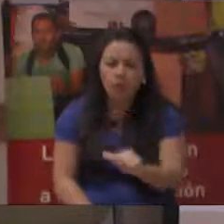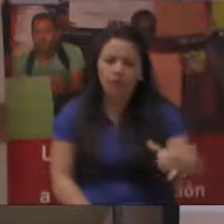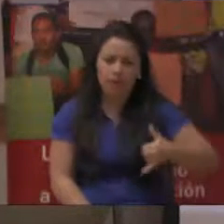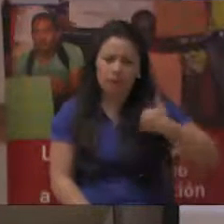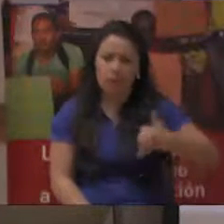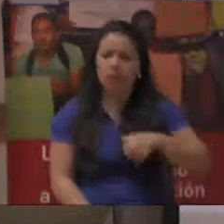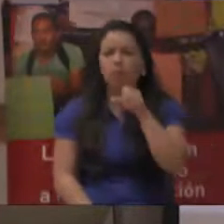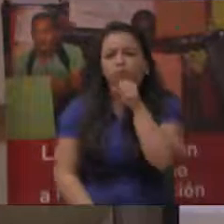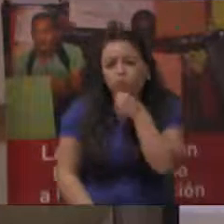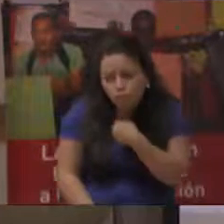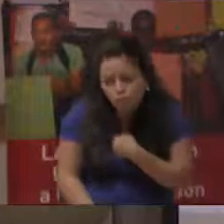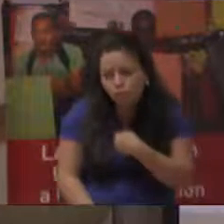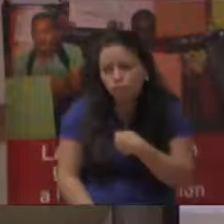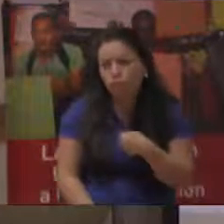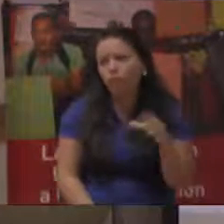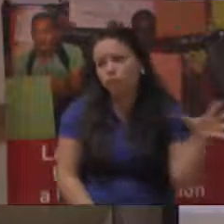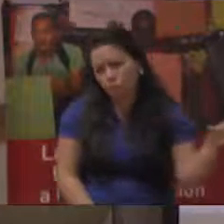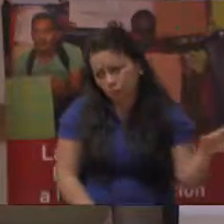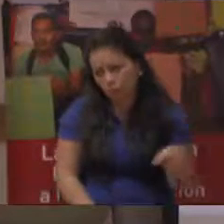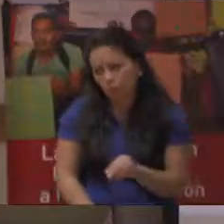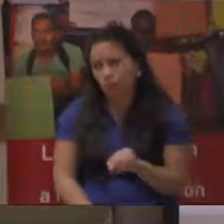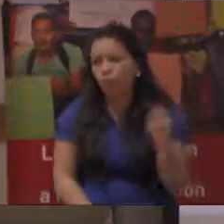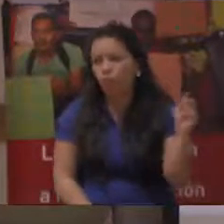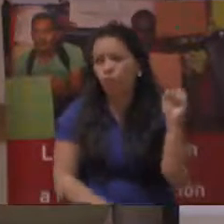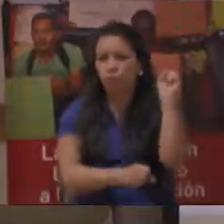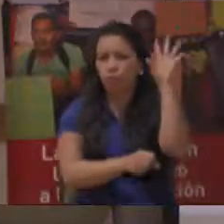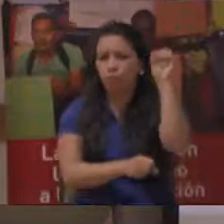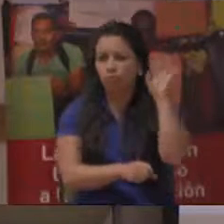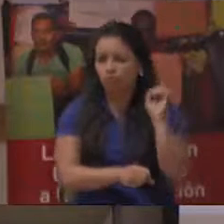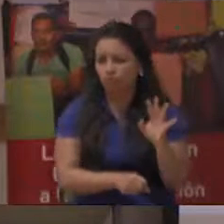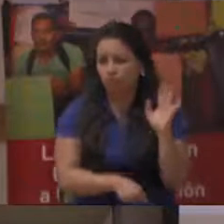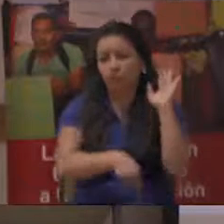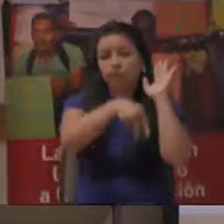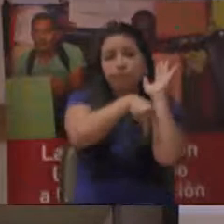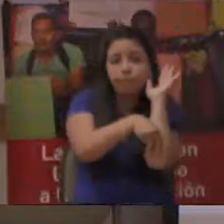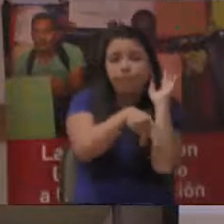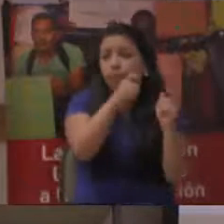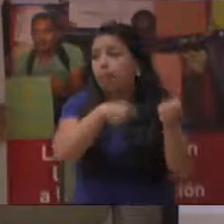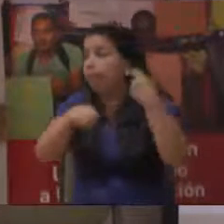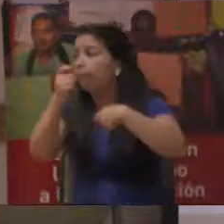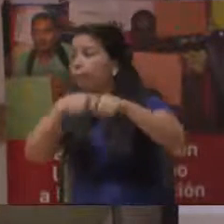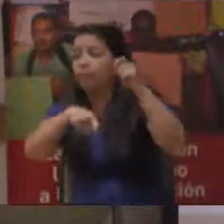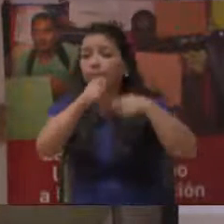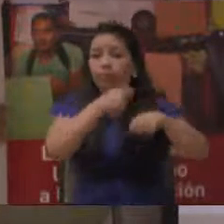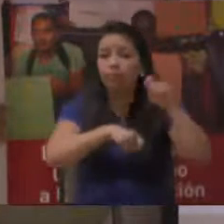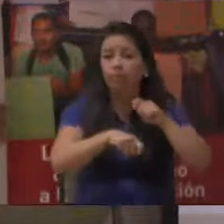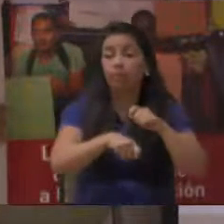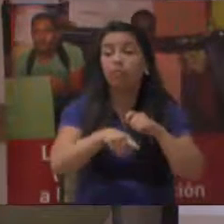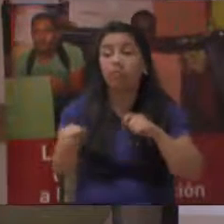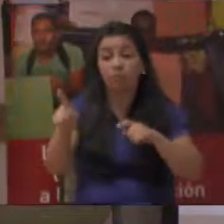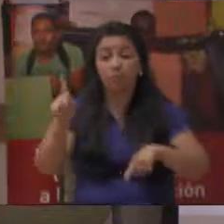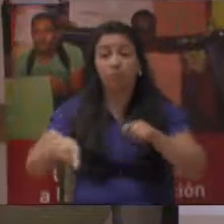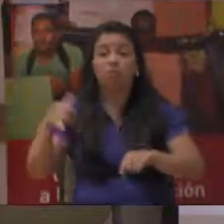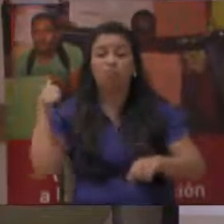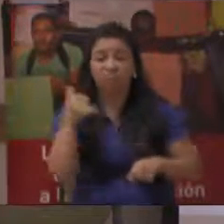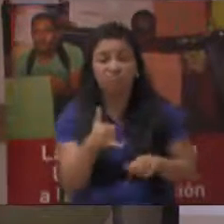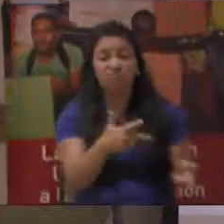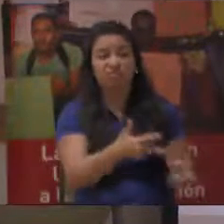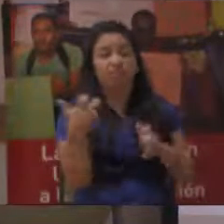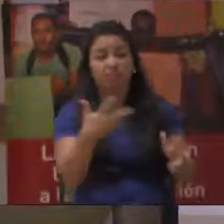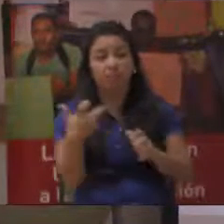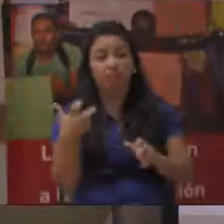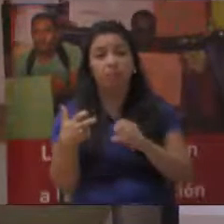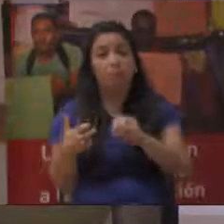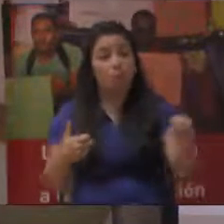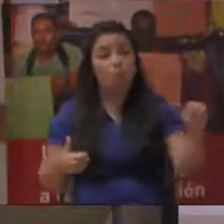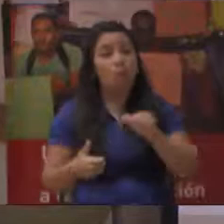mayor, ubicados en los semáforos de nuestro territorio u otro lugar, donde son abusados, abusadas, explotados? Ellos